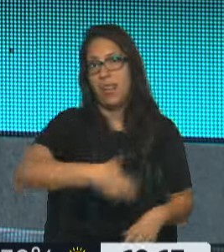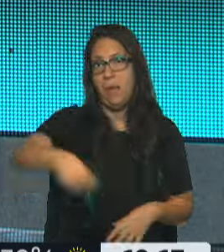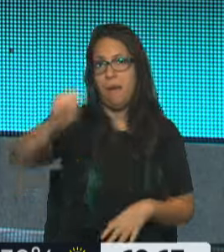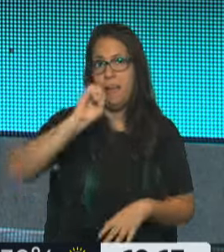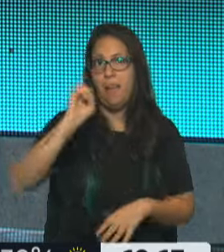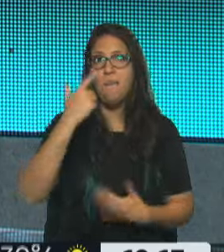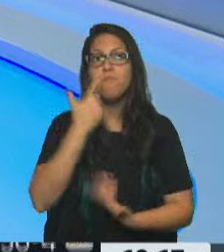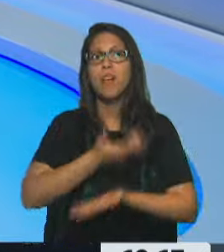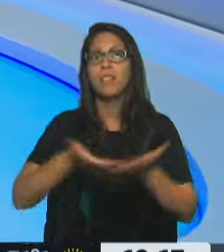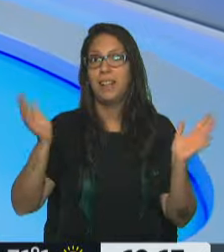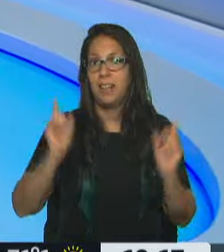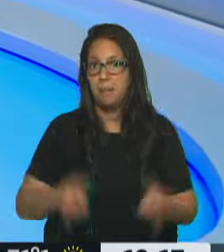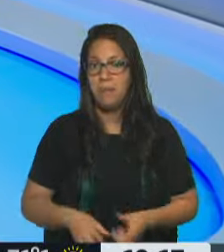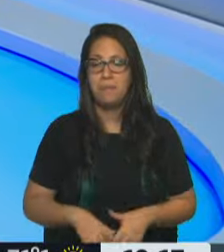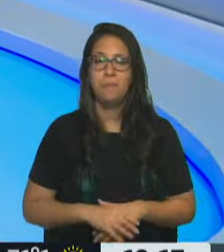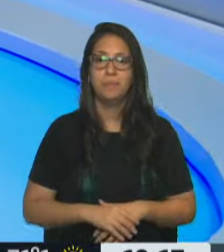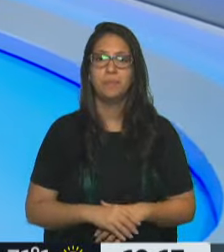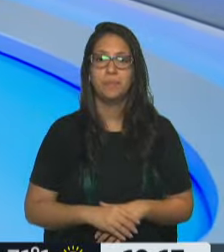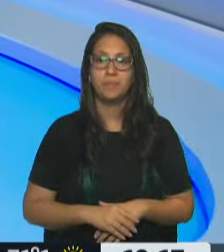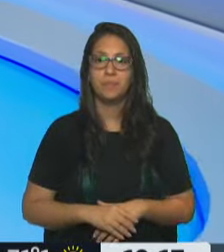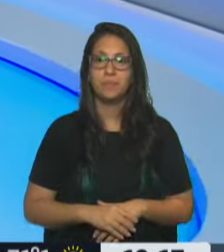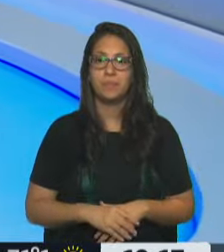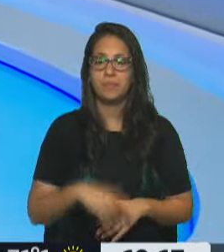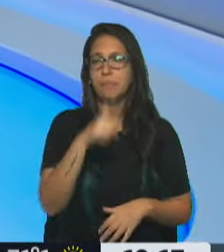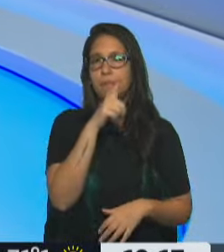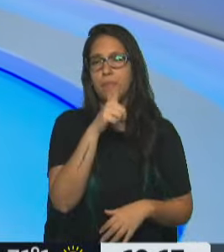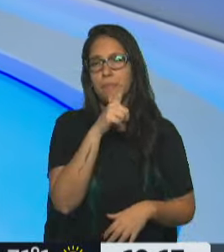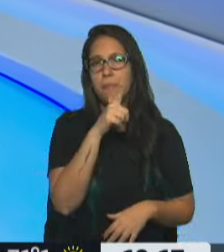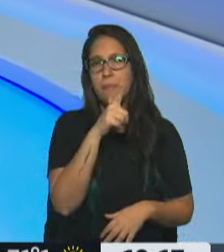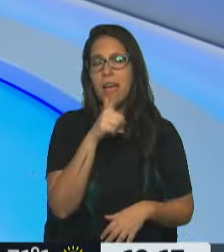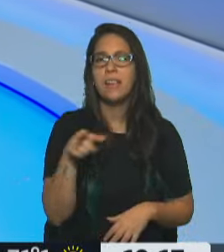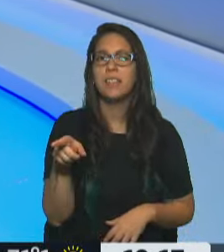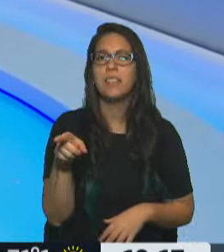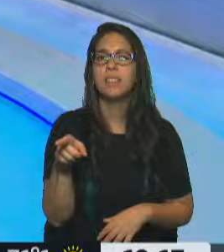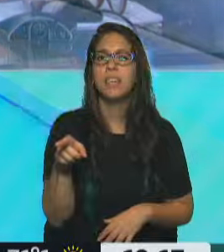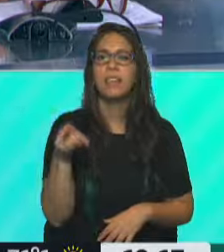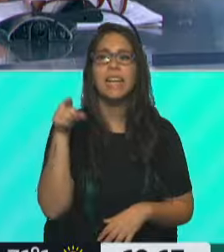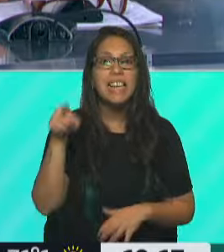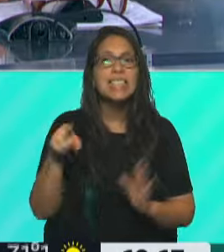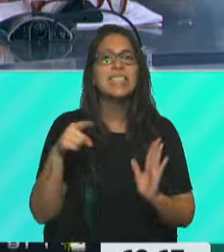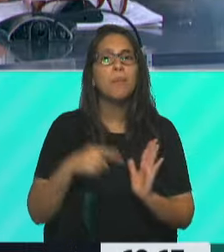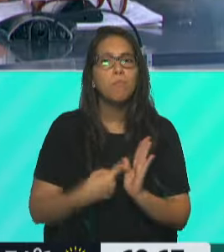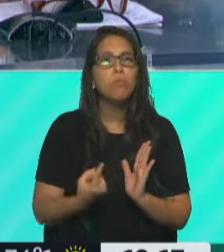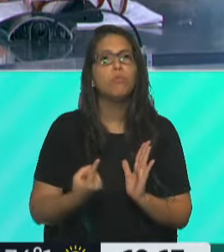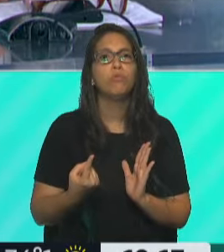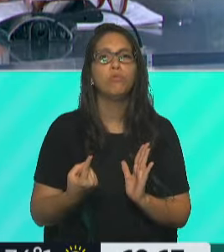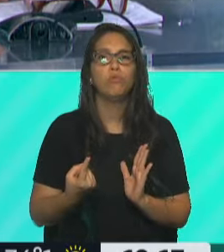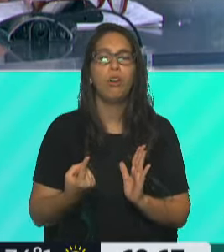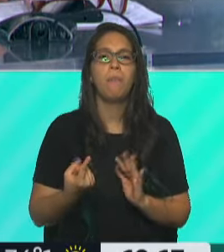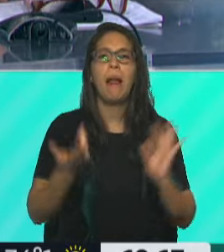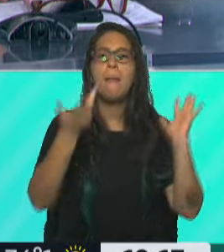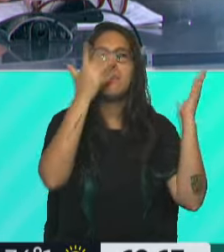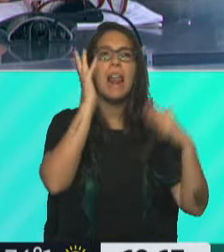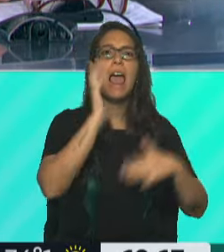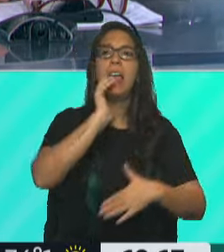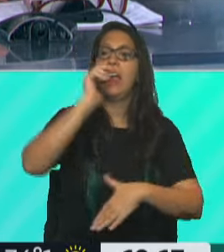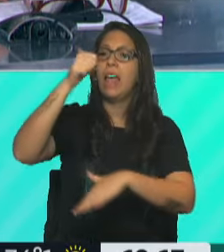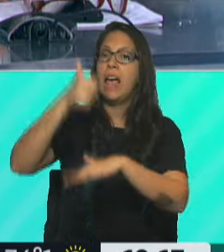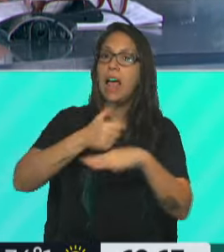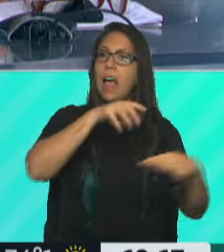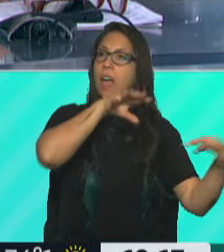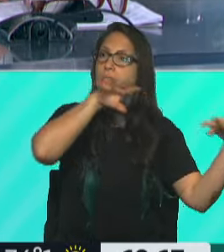este con lo cual me parece que estos son los aspectos que ha hacen al atractivo de mi ley porque lo están mirando